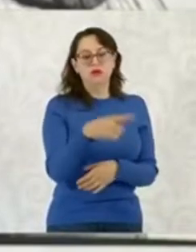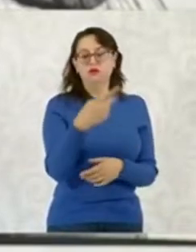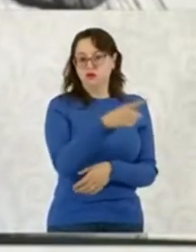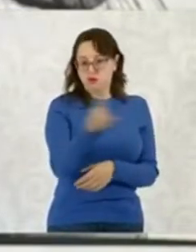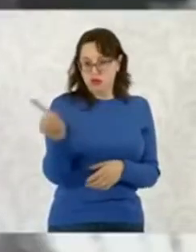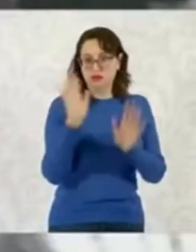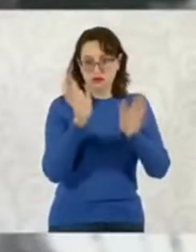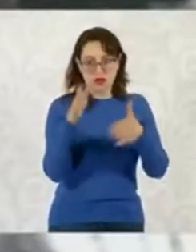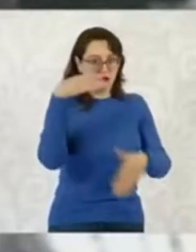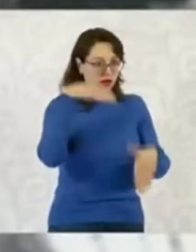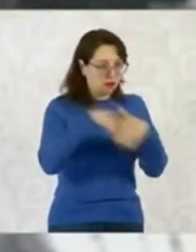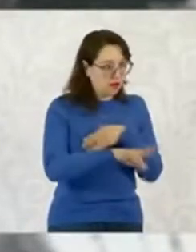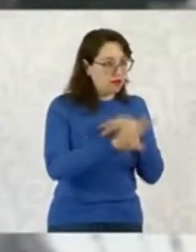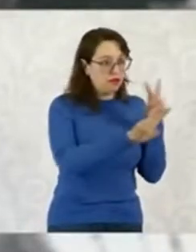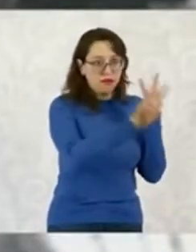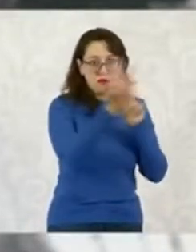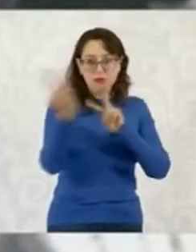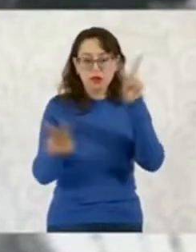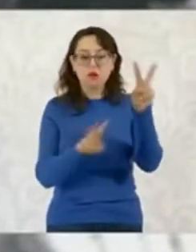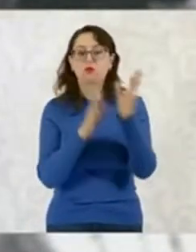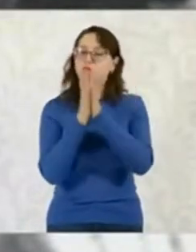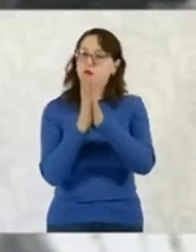ustedes.